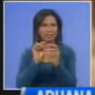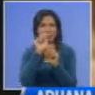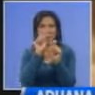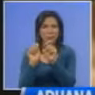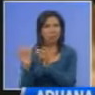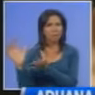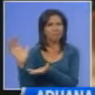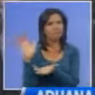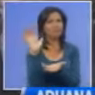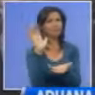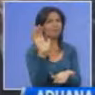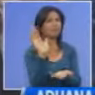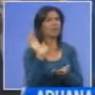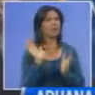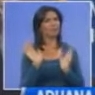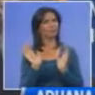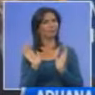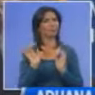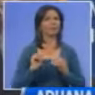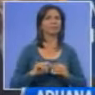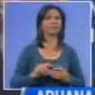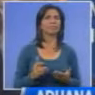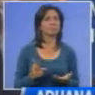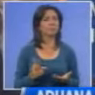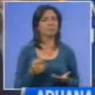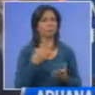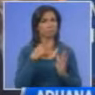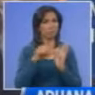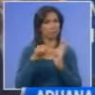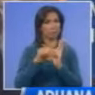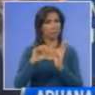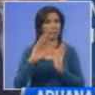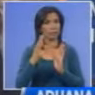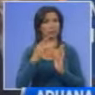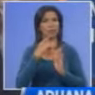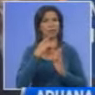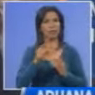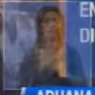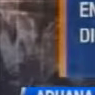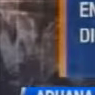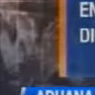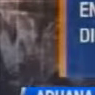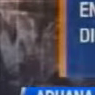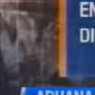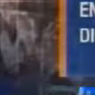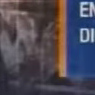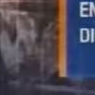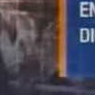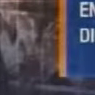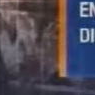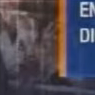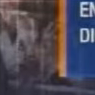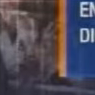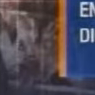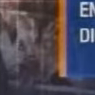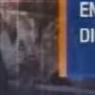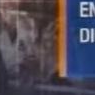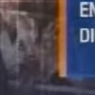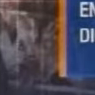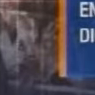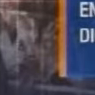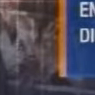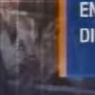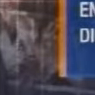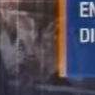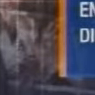Guayaquil, León Febres Cordero. El artículo 5 de la providencia señala declarar el abandono definitivo de las mercancías que se encuentran en el contenedor